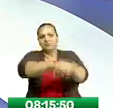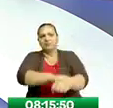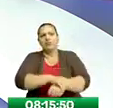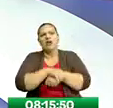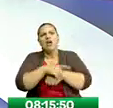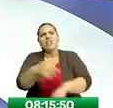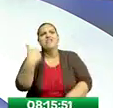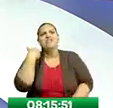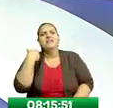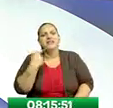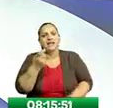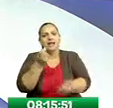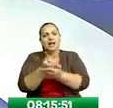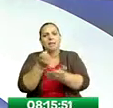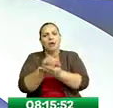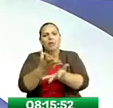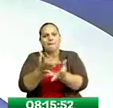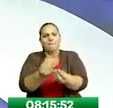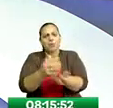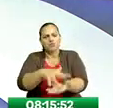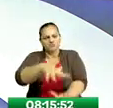habían robado veamos